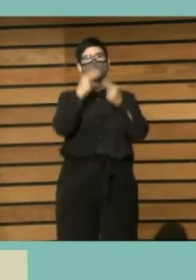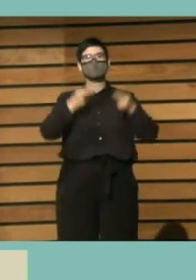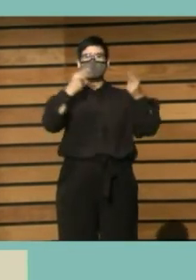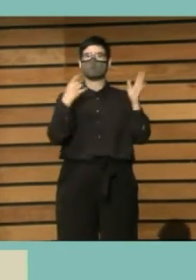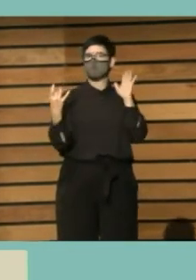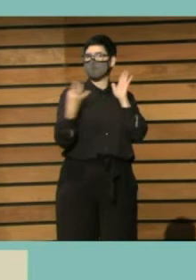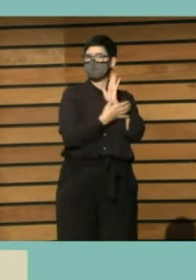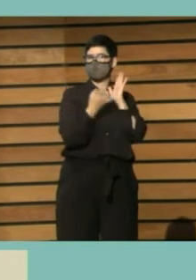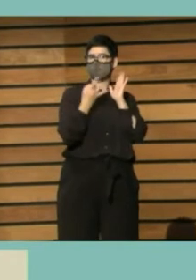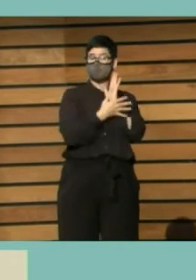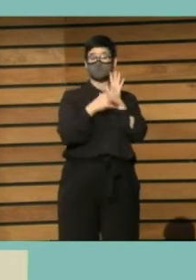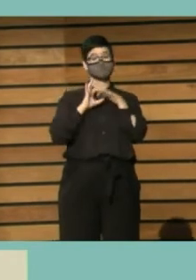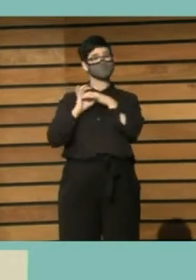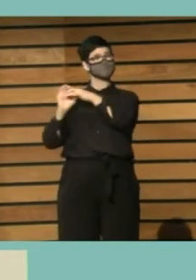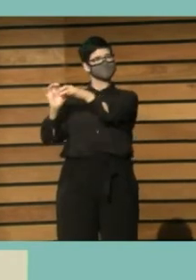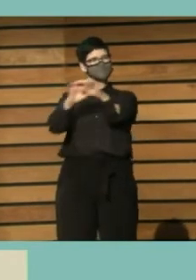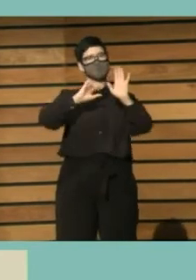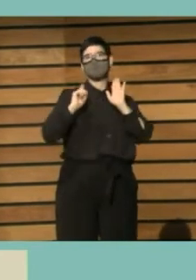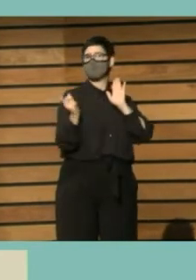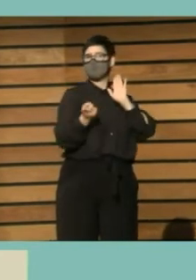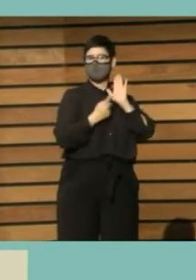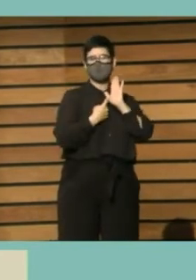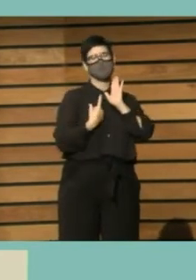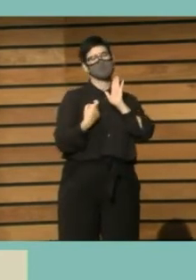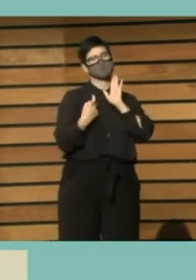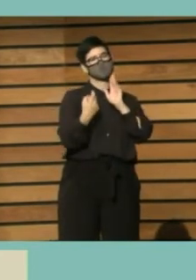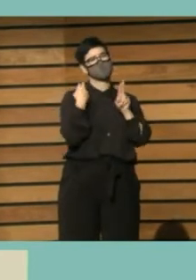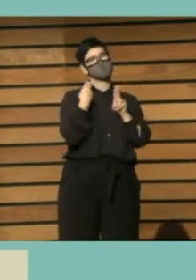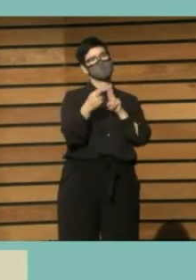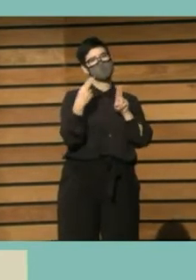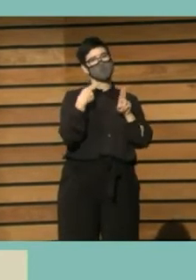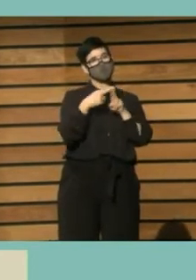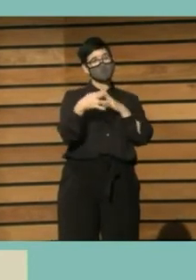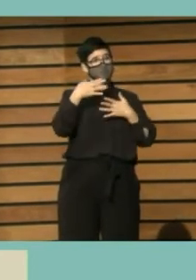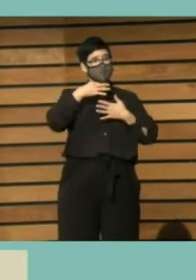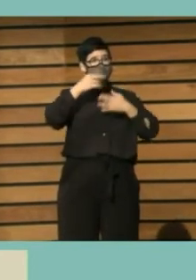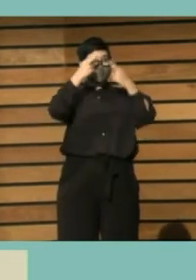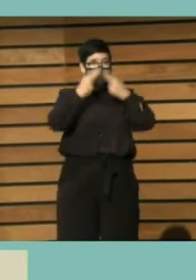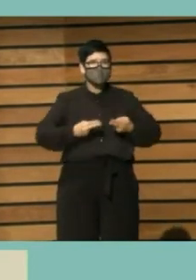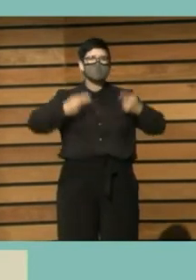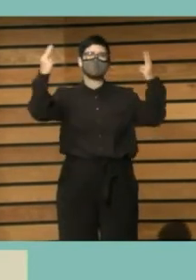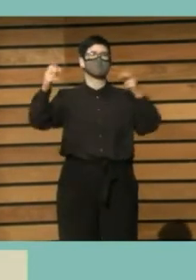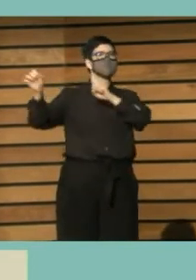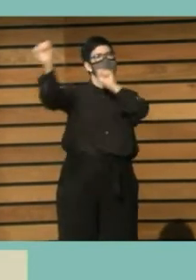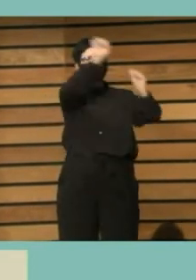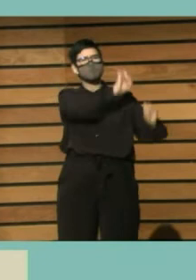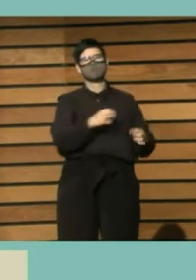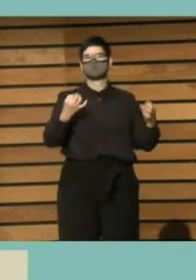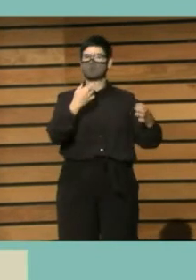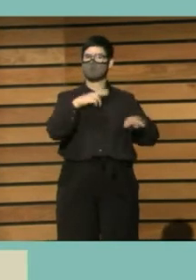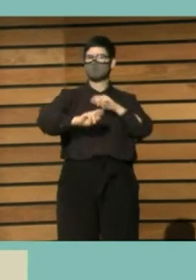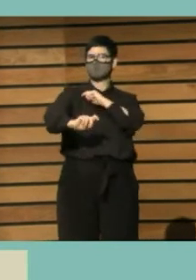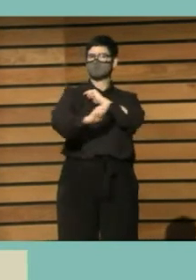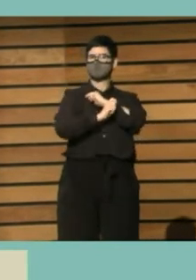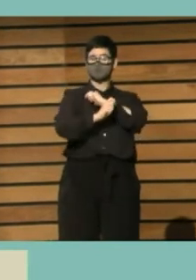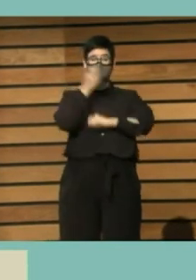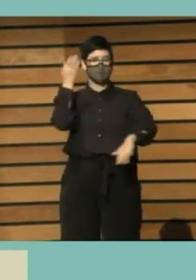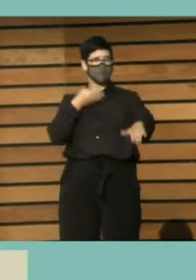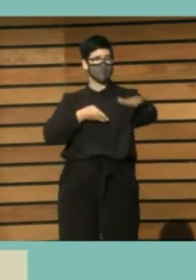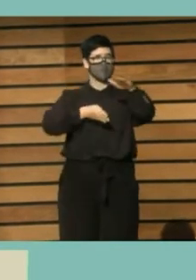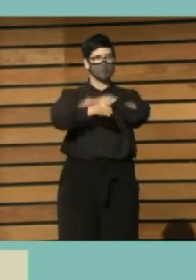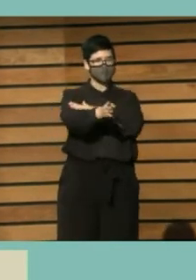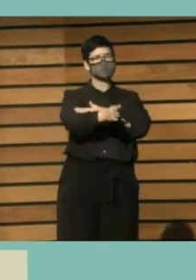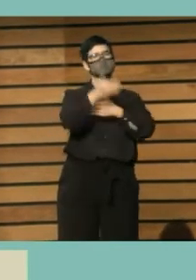esa nueva ley, necesitamos realmente políticas públicas que defiendan las estrategias de acceso y límite de